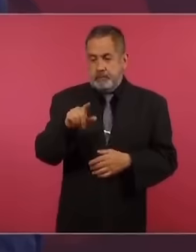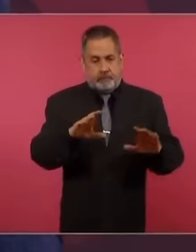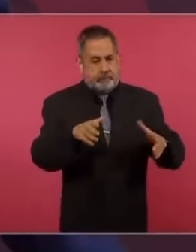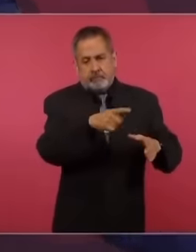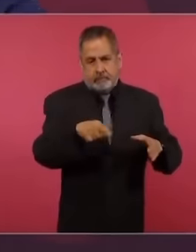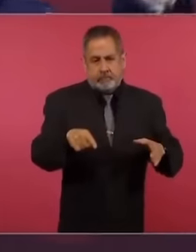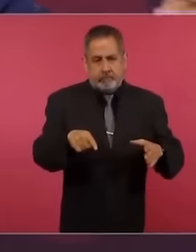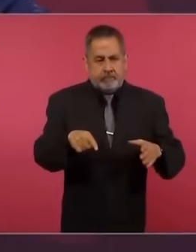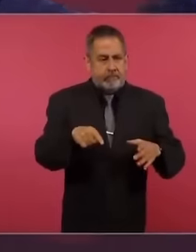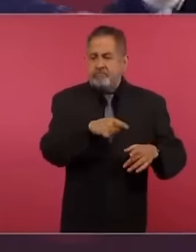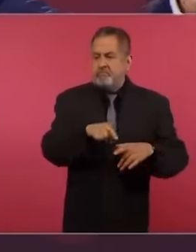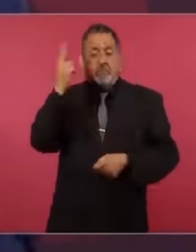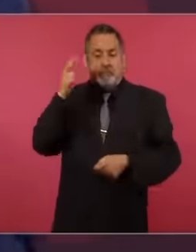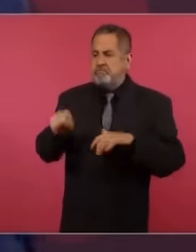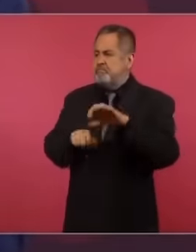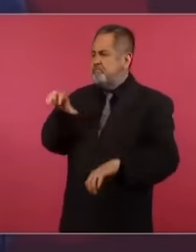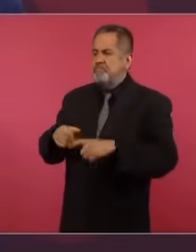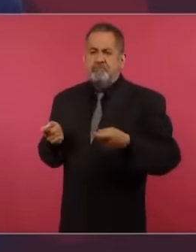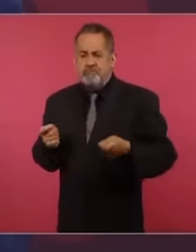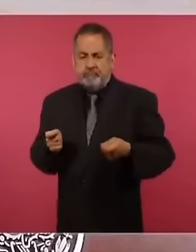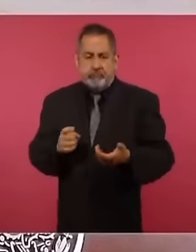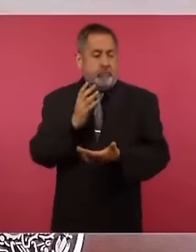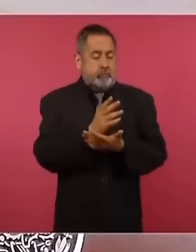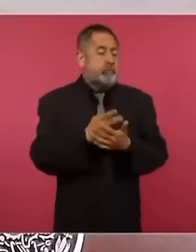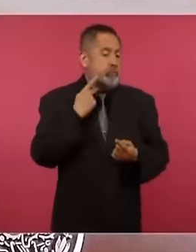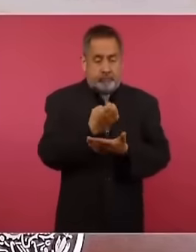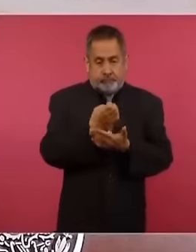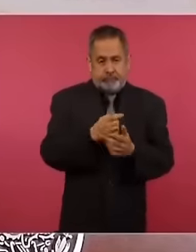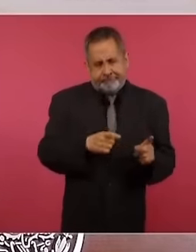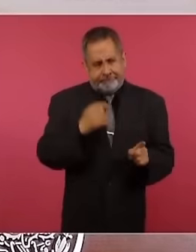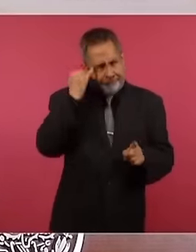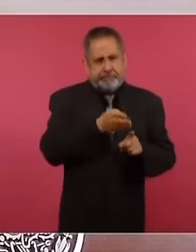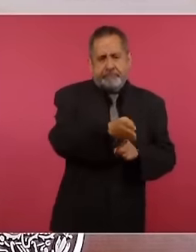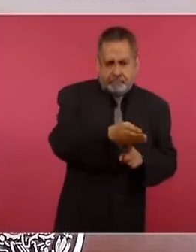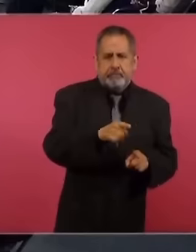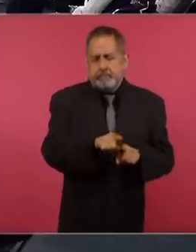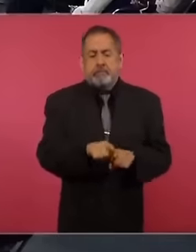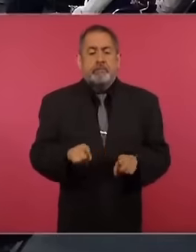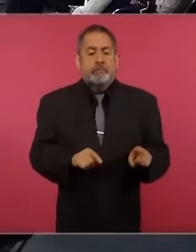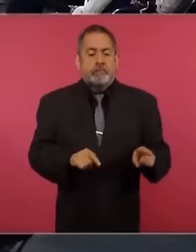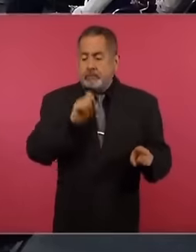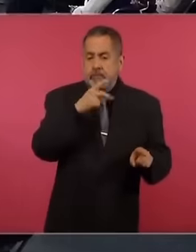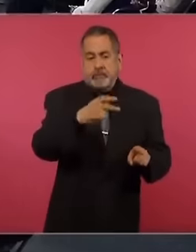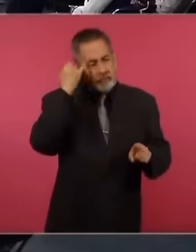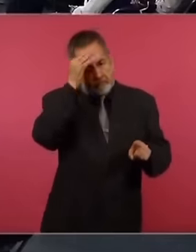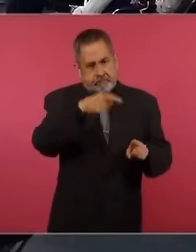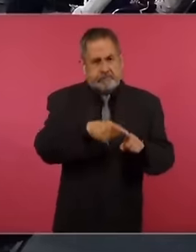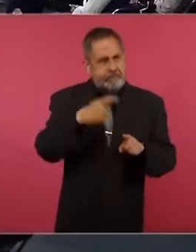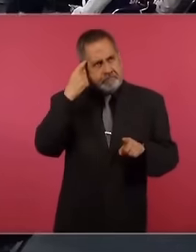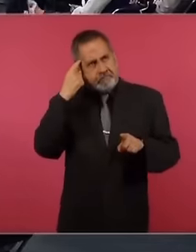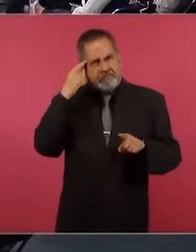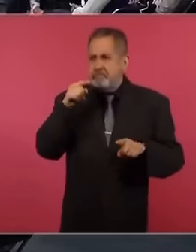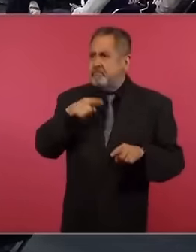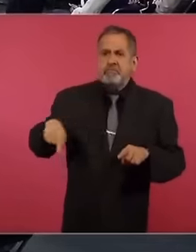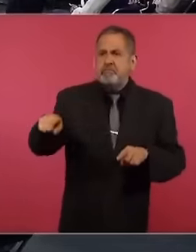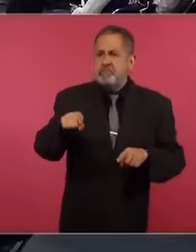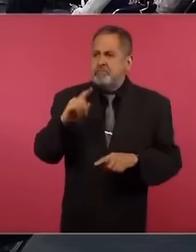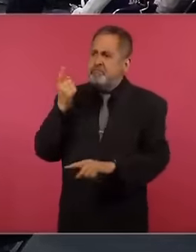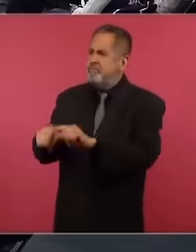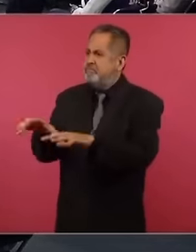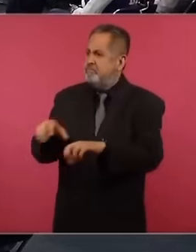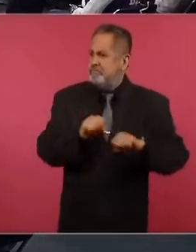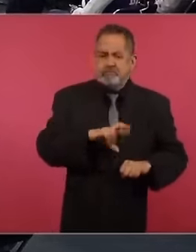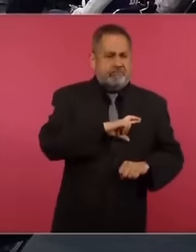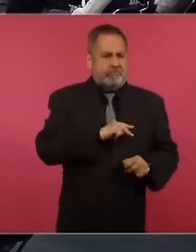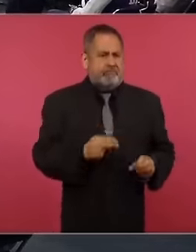neoliberal se apoderaron de las universidades, que no solo fue la política económica, sino fue el afán privatizador en todo.